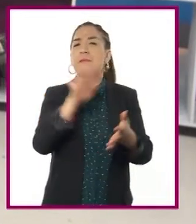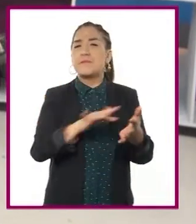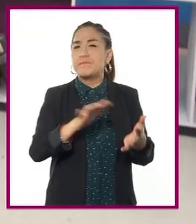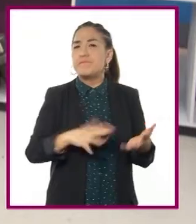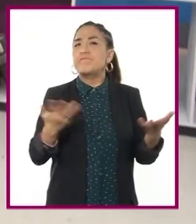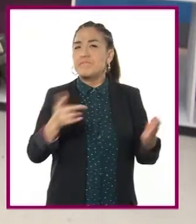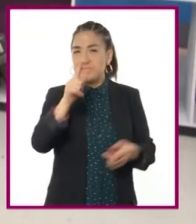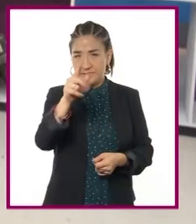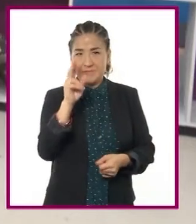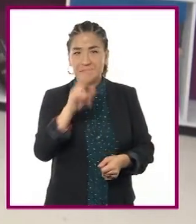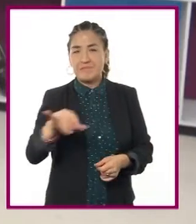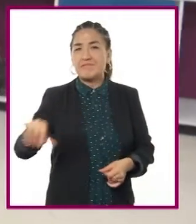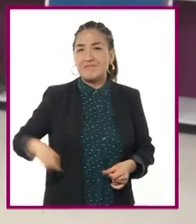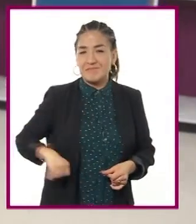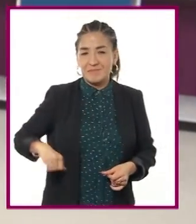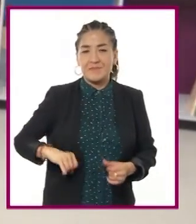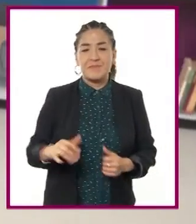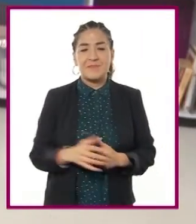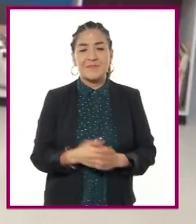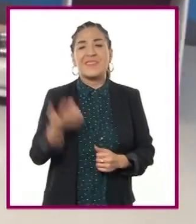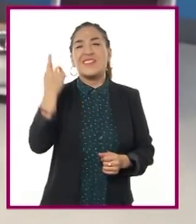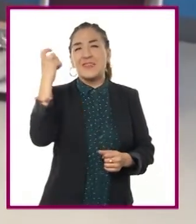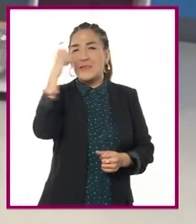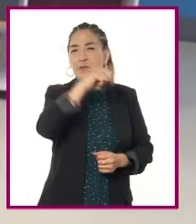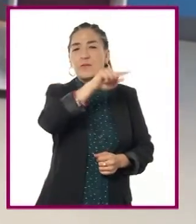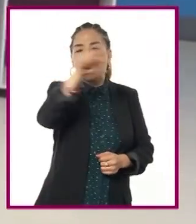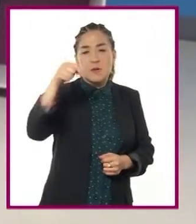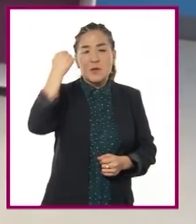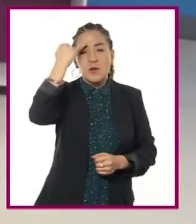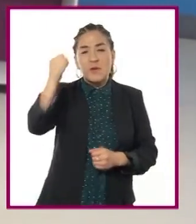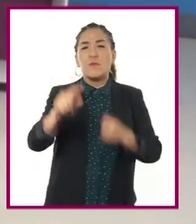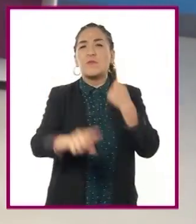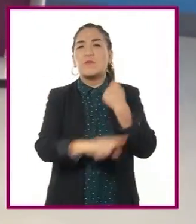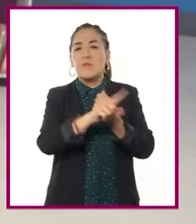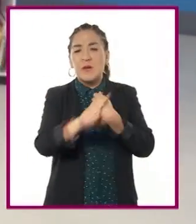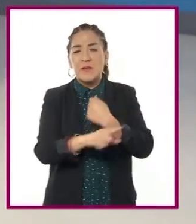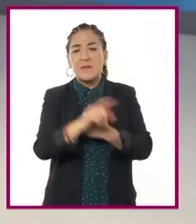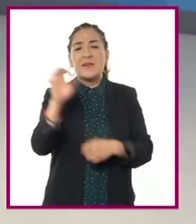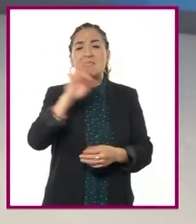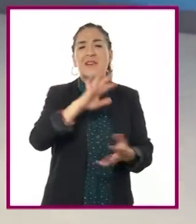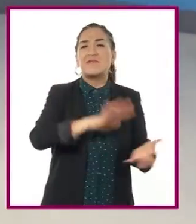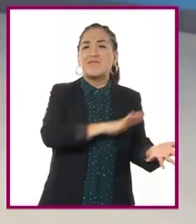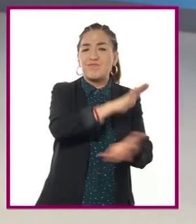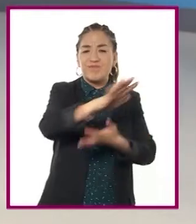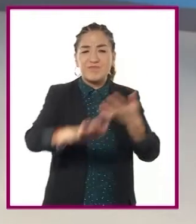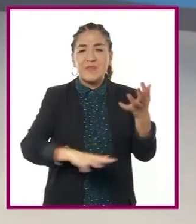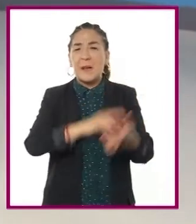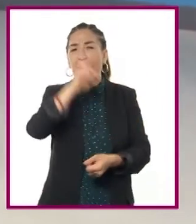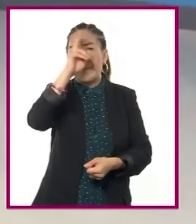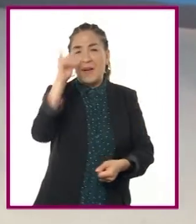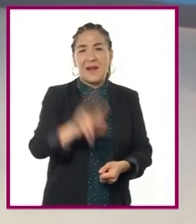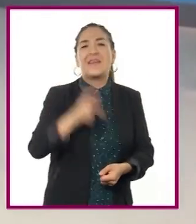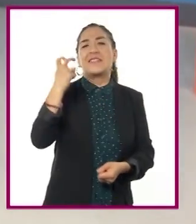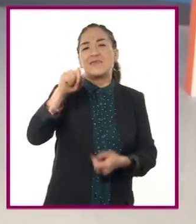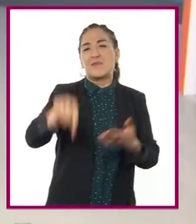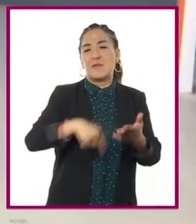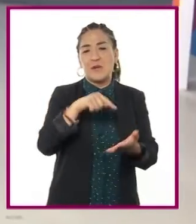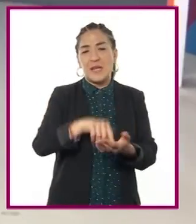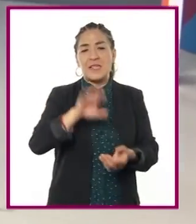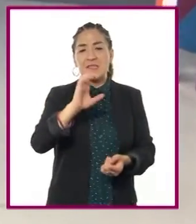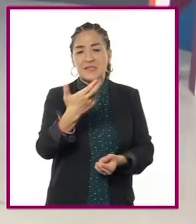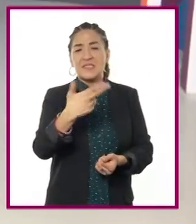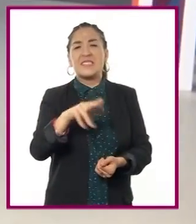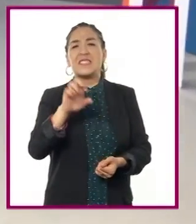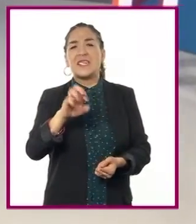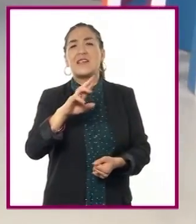lectura? Interesante, ¿verdad? Es difícil imaginar una tragedia peor que la registrada en Chernóbil, pero